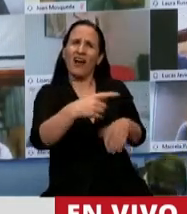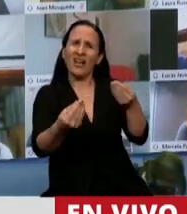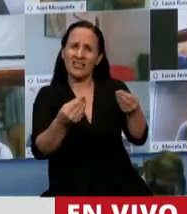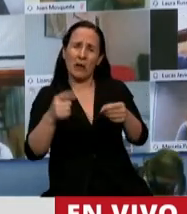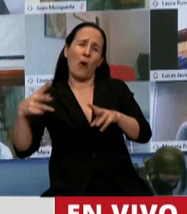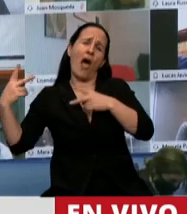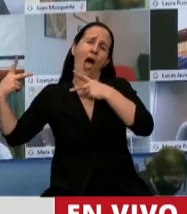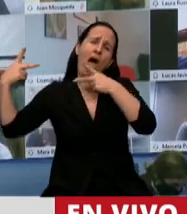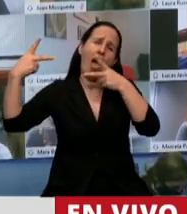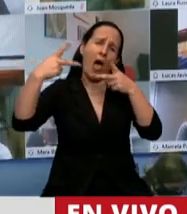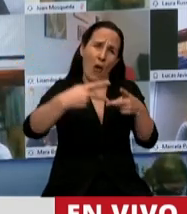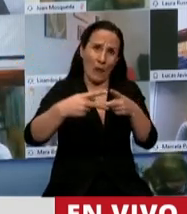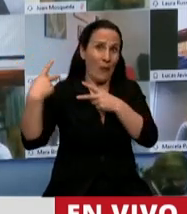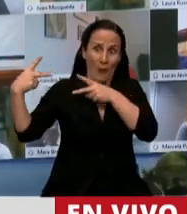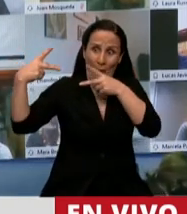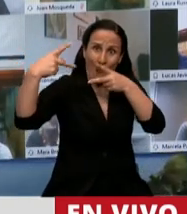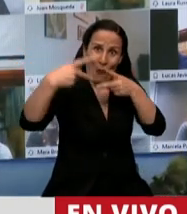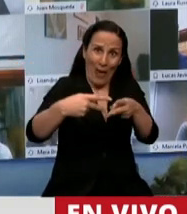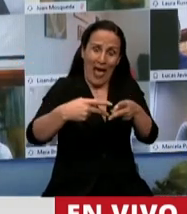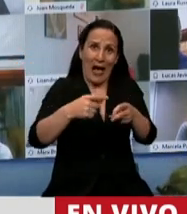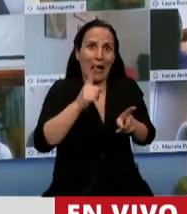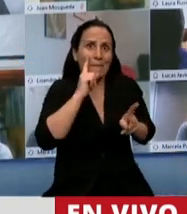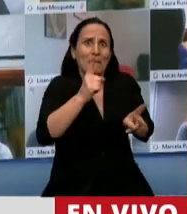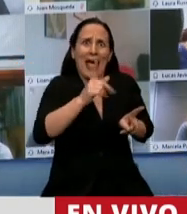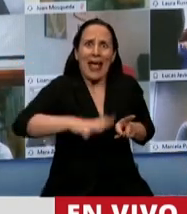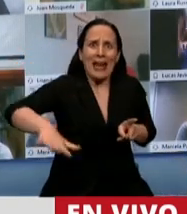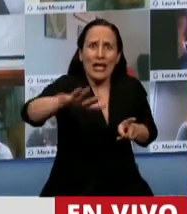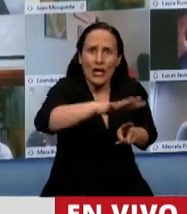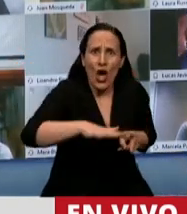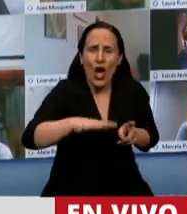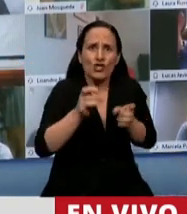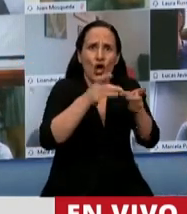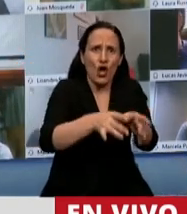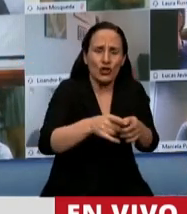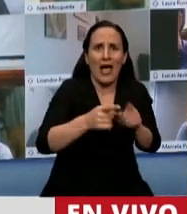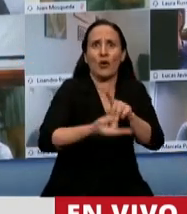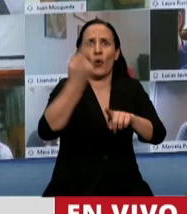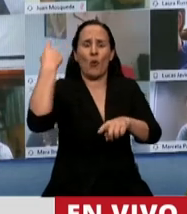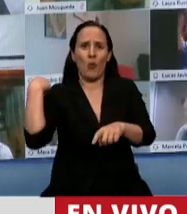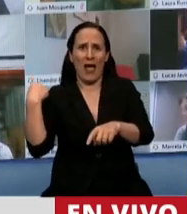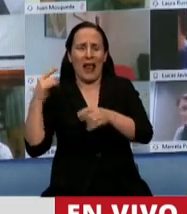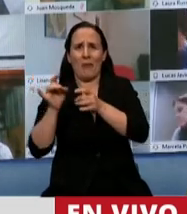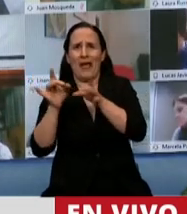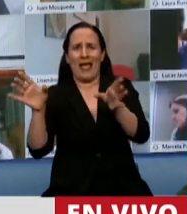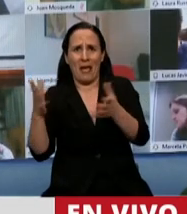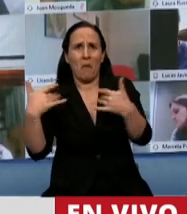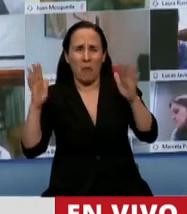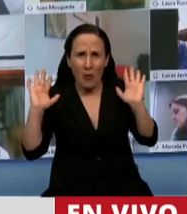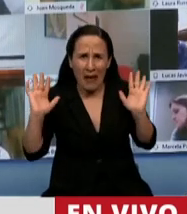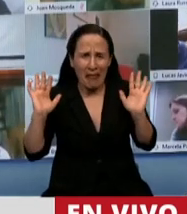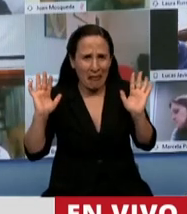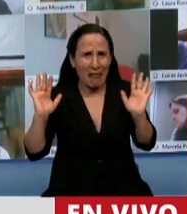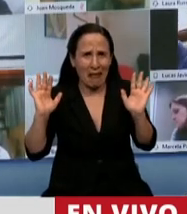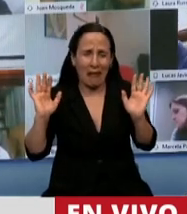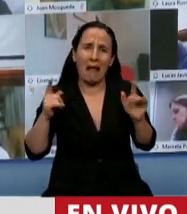de kilómetros, ponen en riesgo un montón de comprovincianos de contagio y llegan y se encaprichan